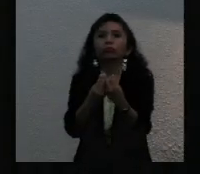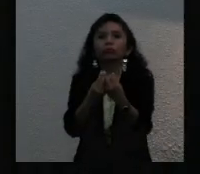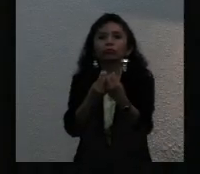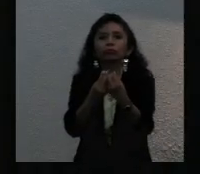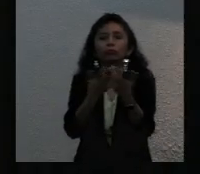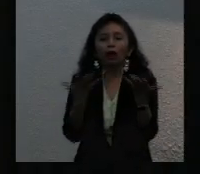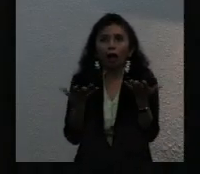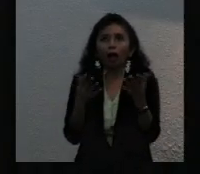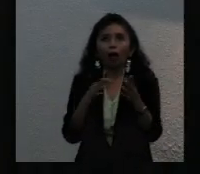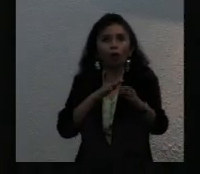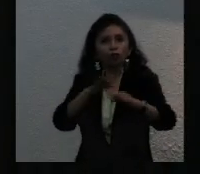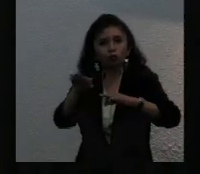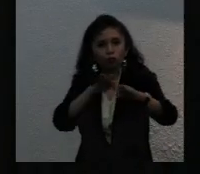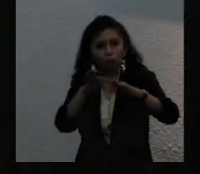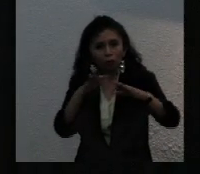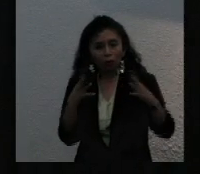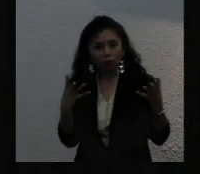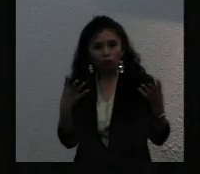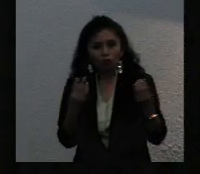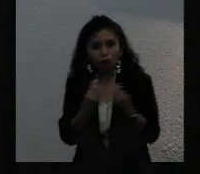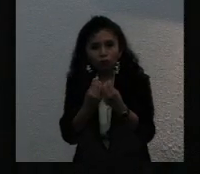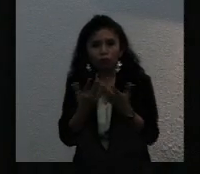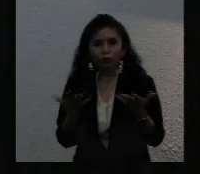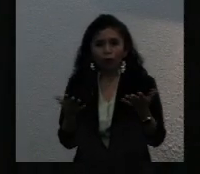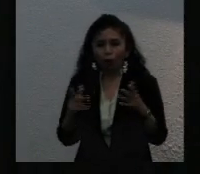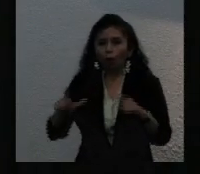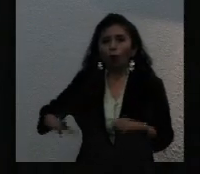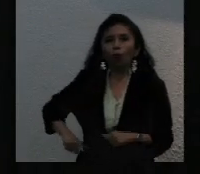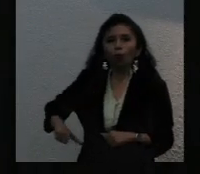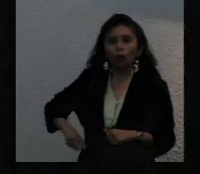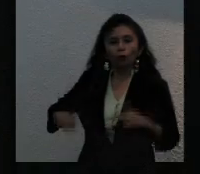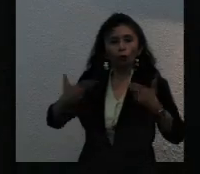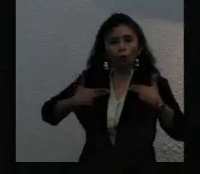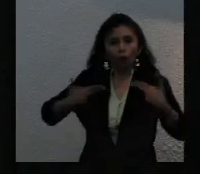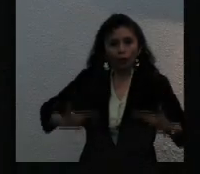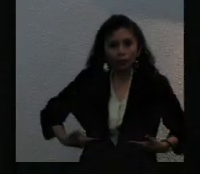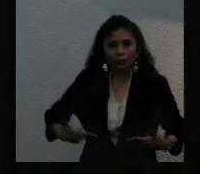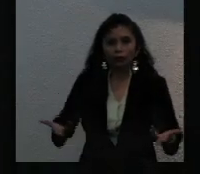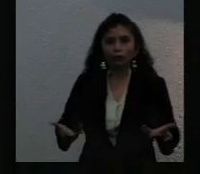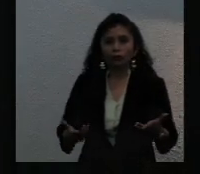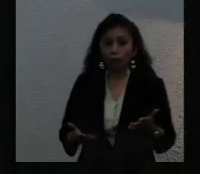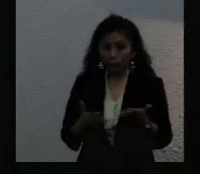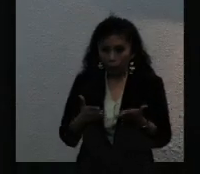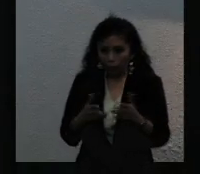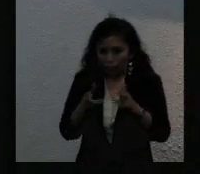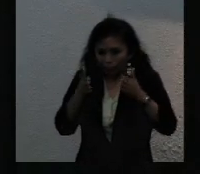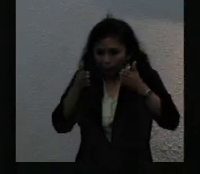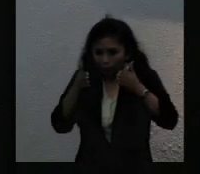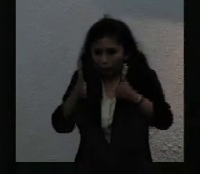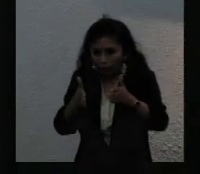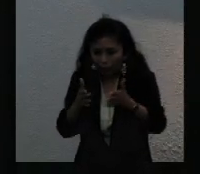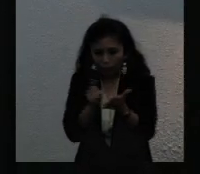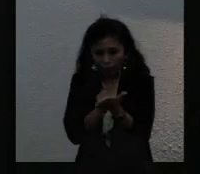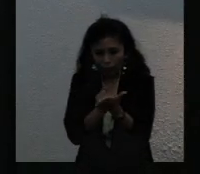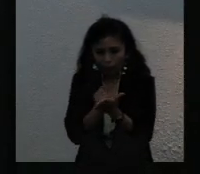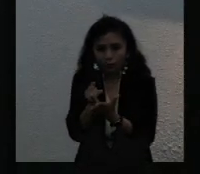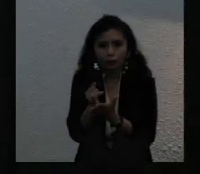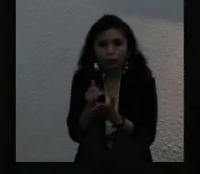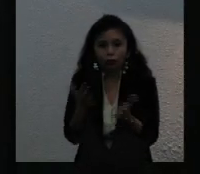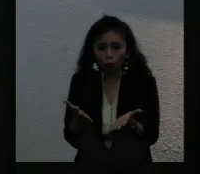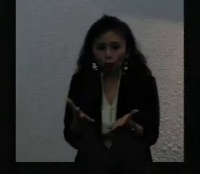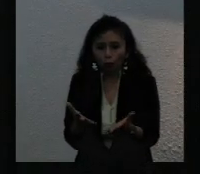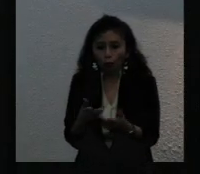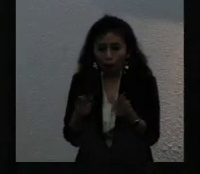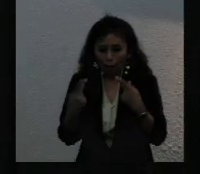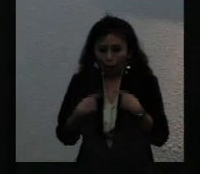una nueva forma de gobernar, a ser parte de un gobierno humanista que pone en el centro de la toma de decisiones a las